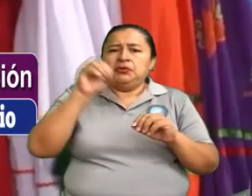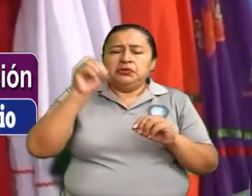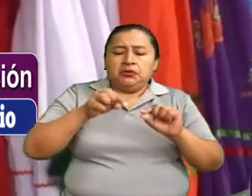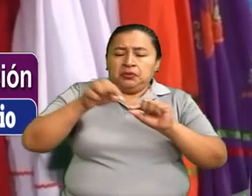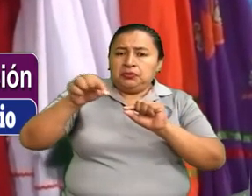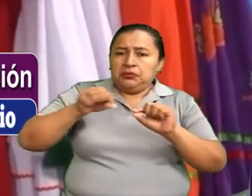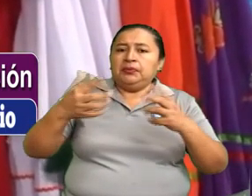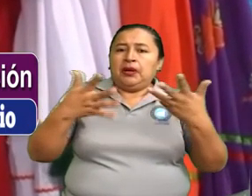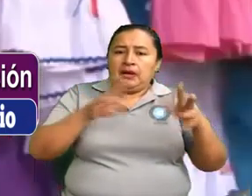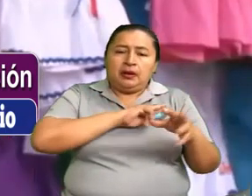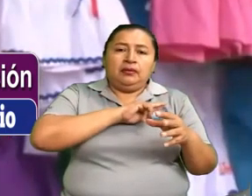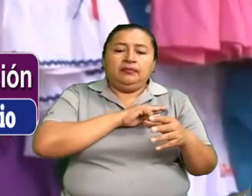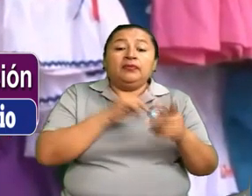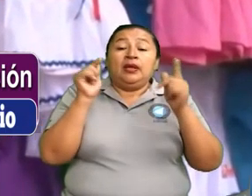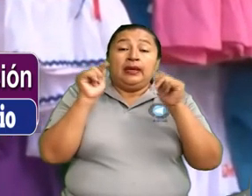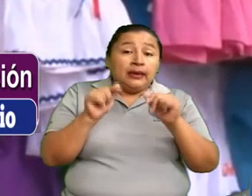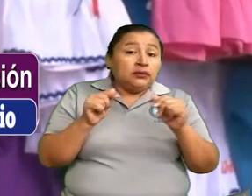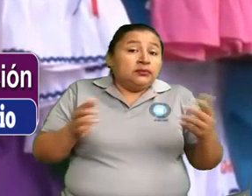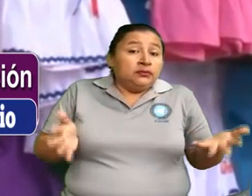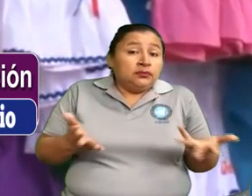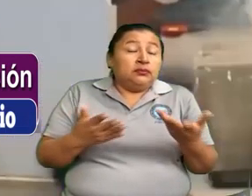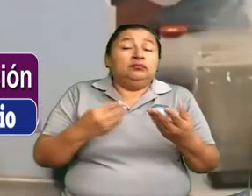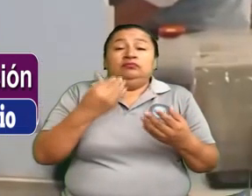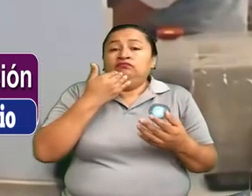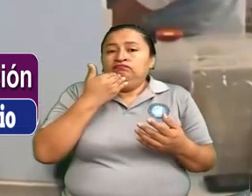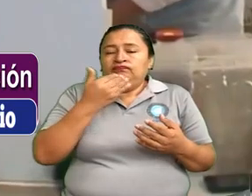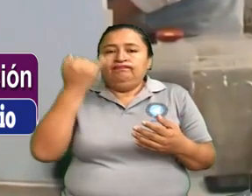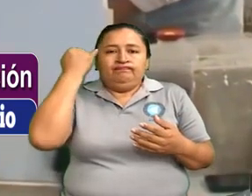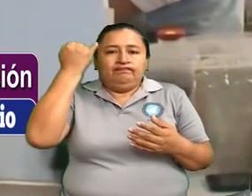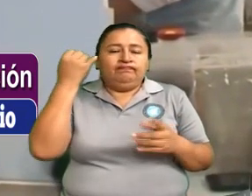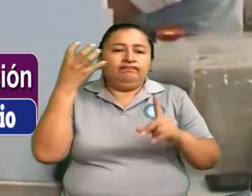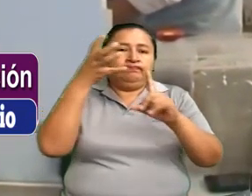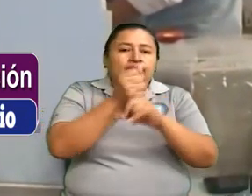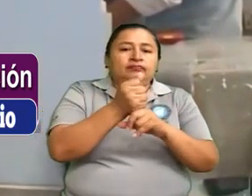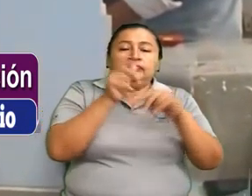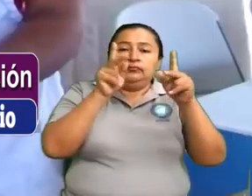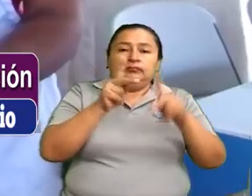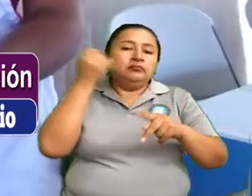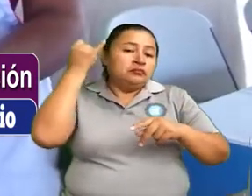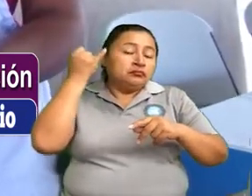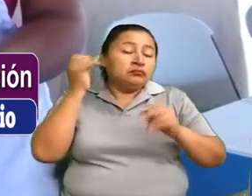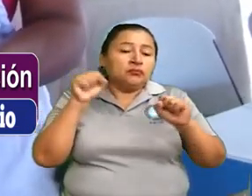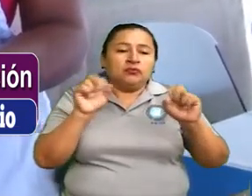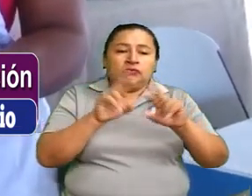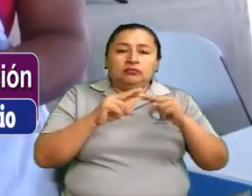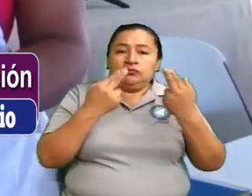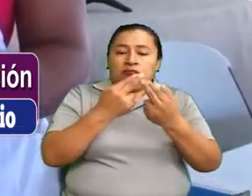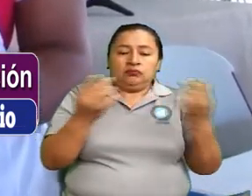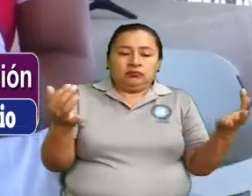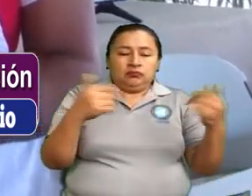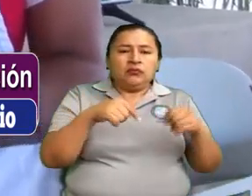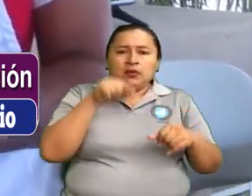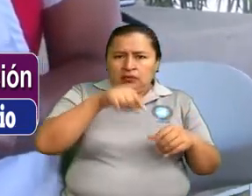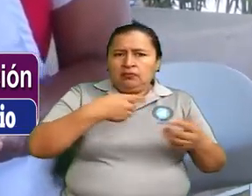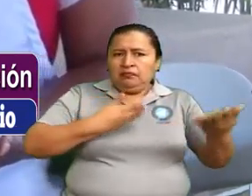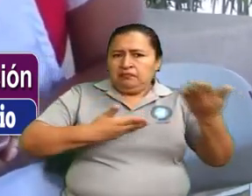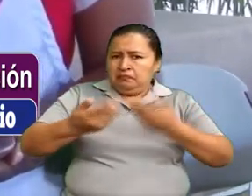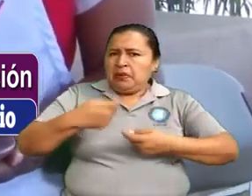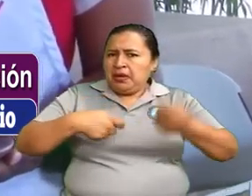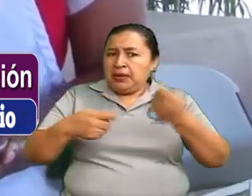Entonces, ese ha sido una gran oportunidad para que los emprendedores puedan reunirse ahí. Inclusive no solo venden, ahí